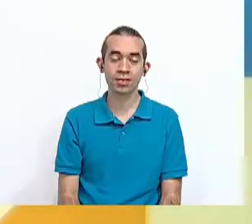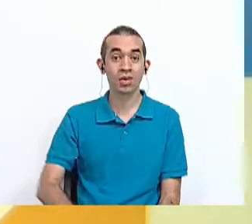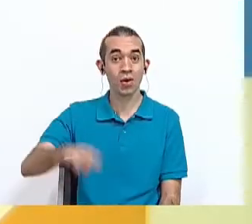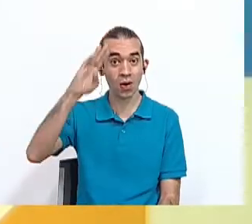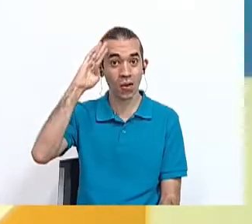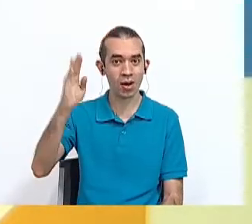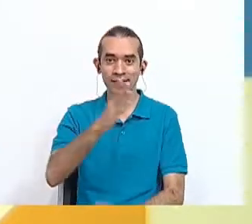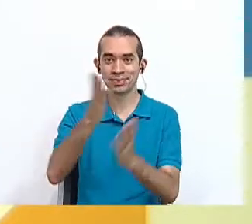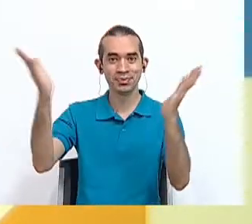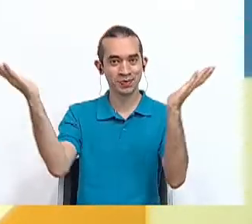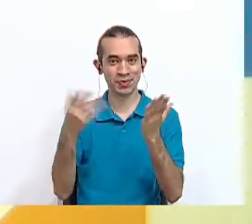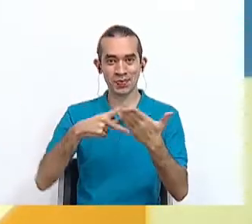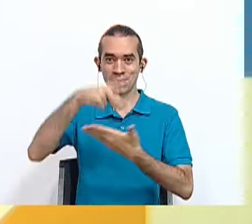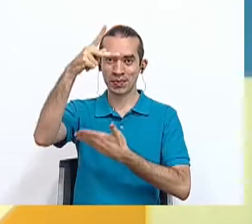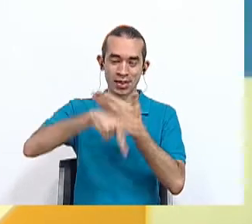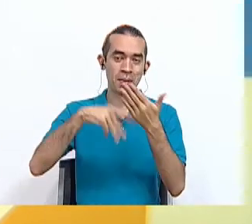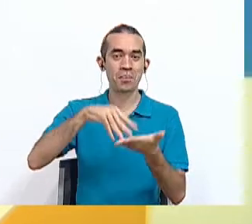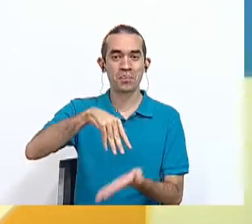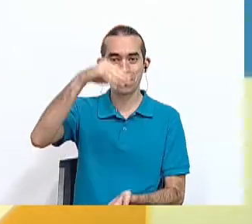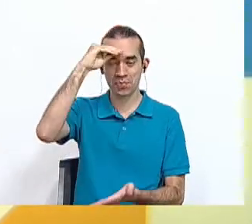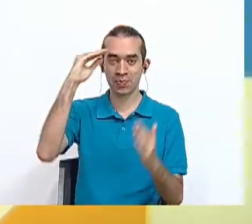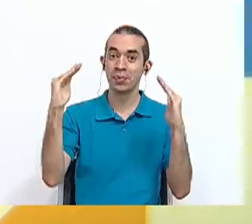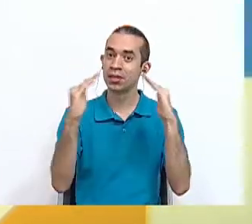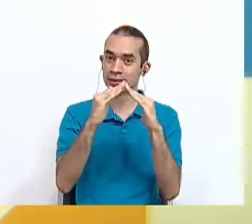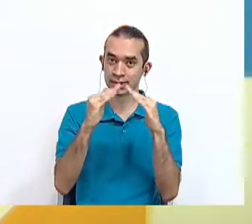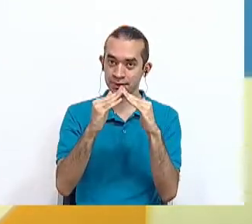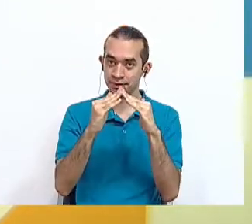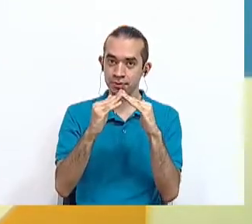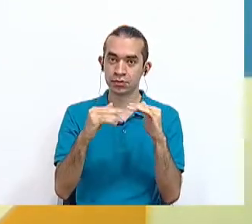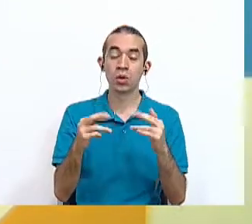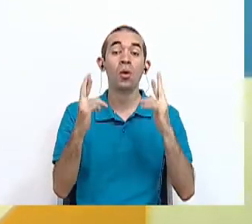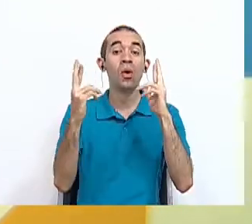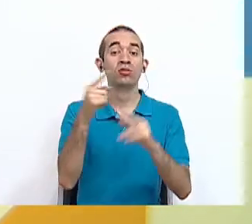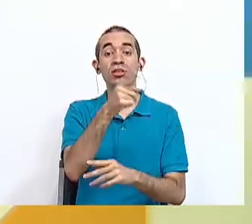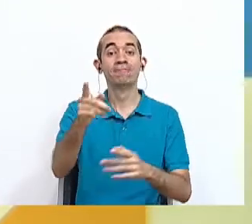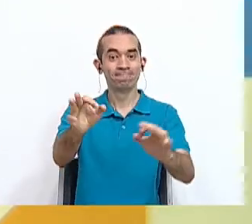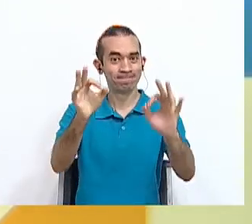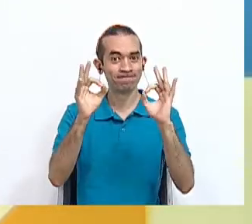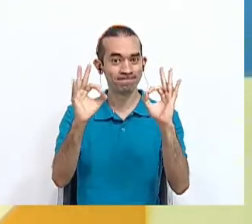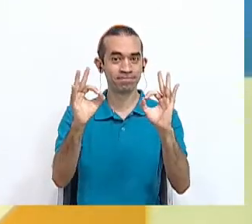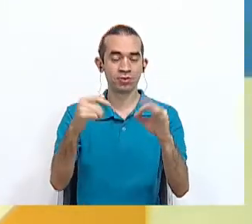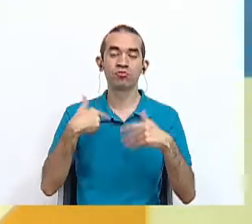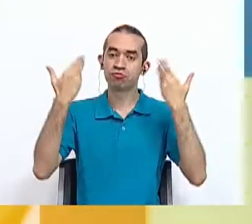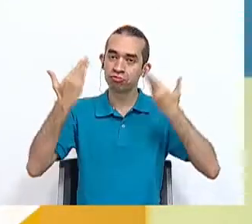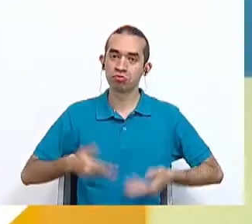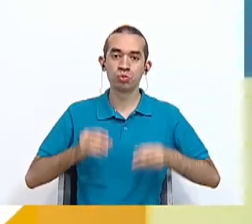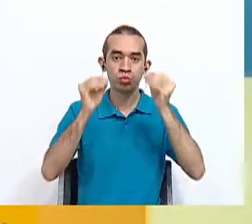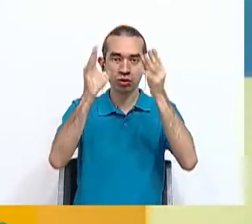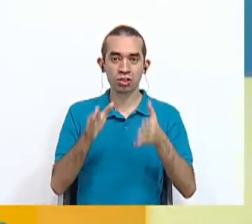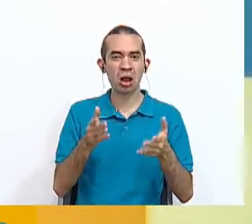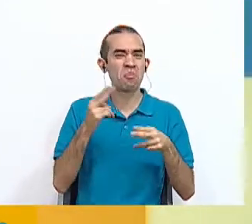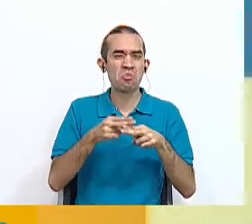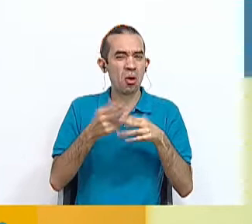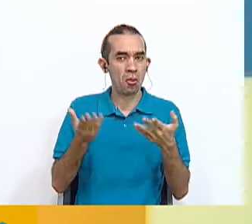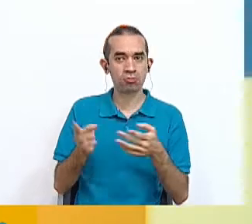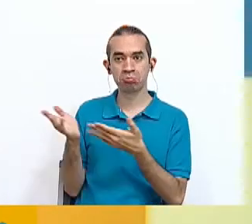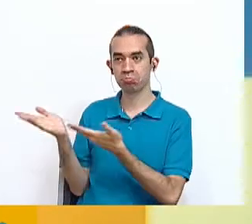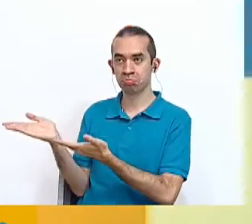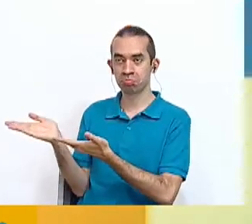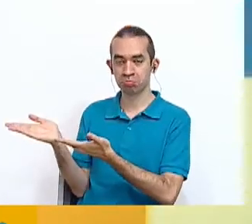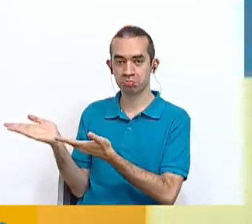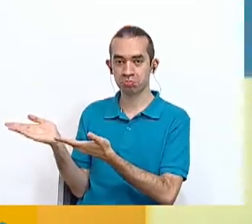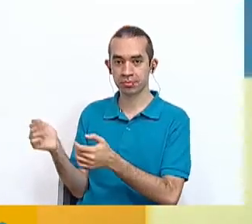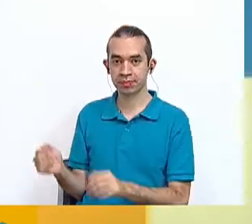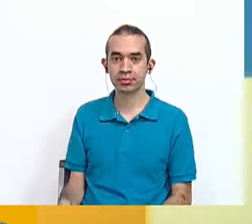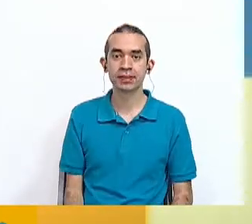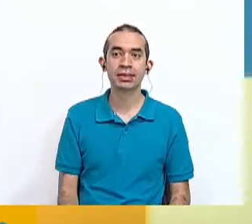Hola, bienvenidos a su programa Aprendo en Casa. Espero que se encuentren muy bien. Soy la docente Paula Camacho de